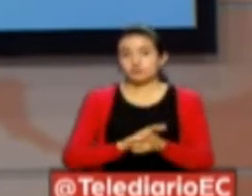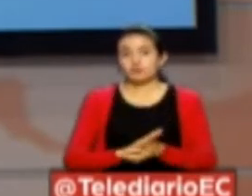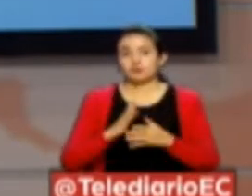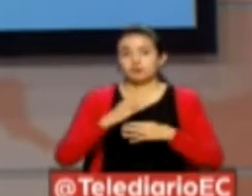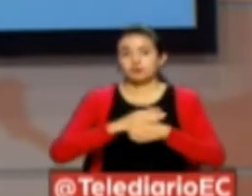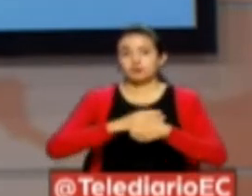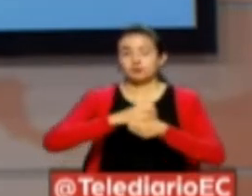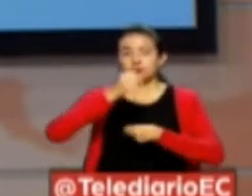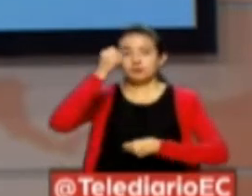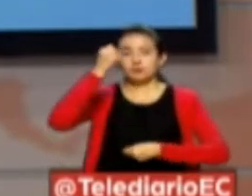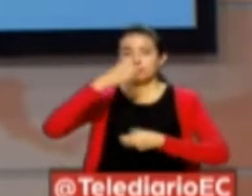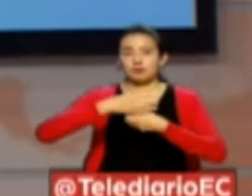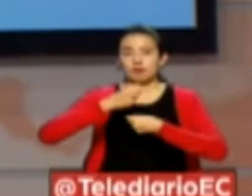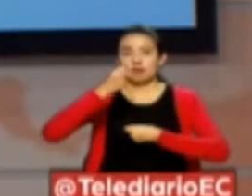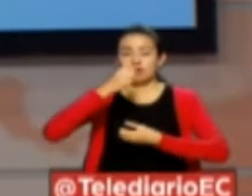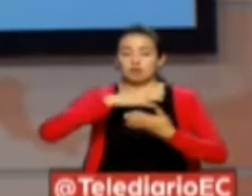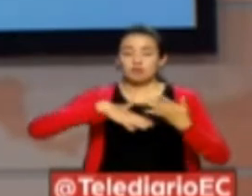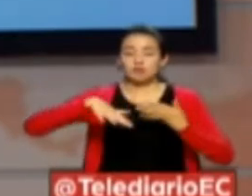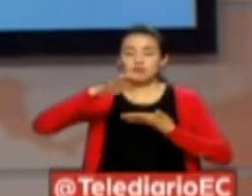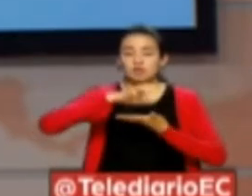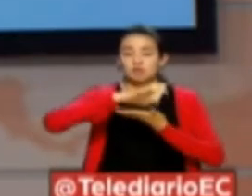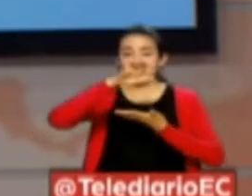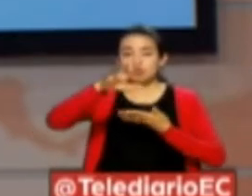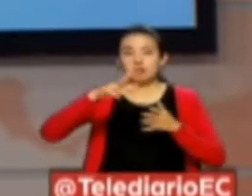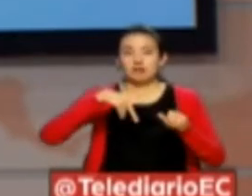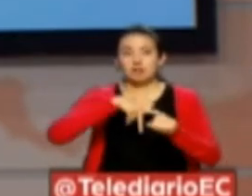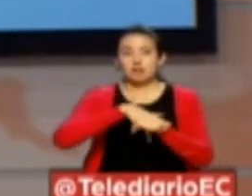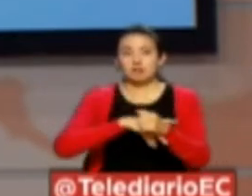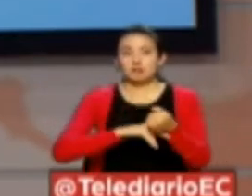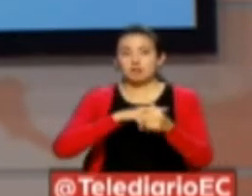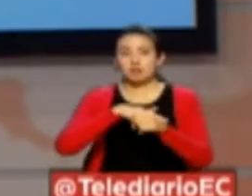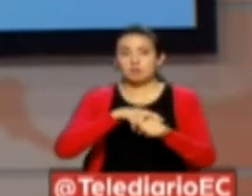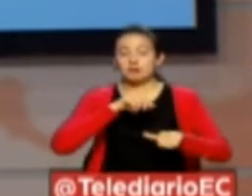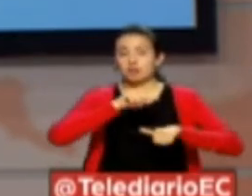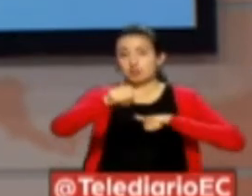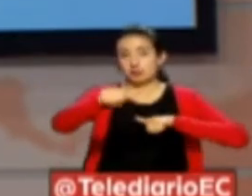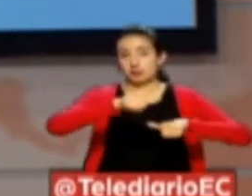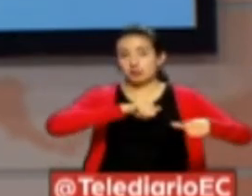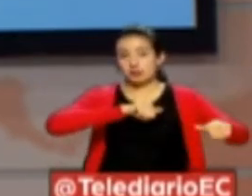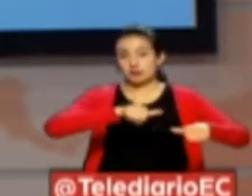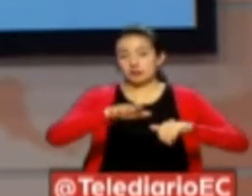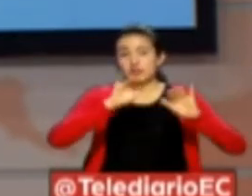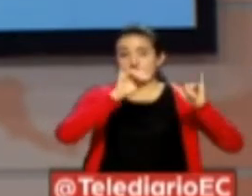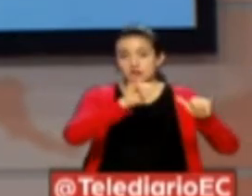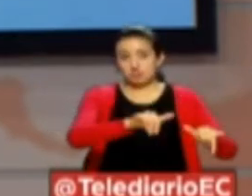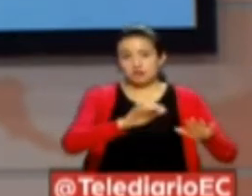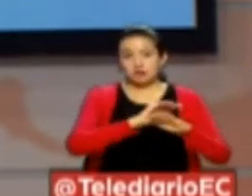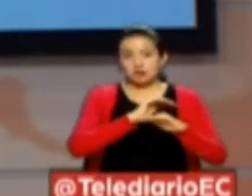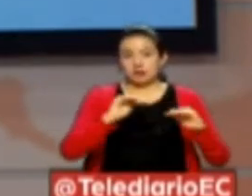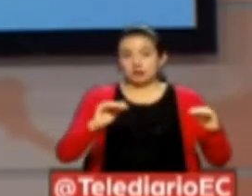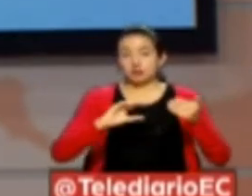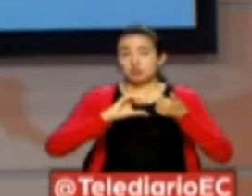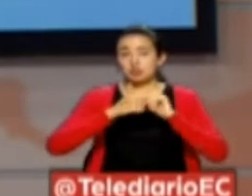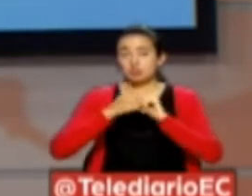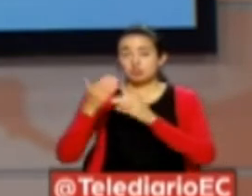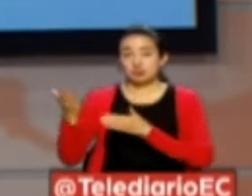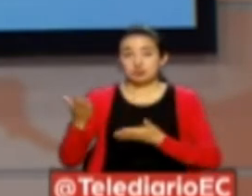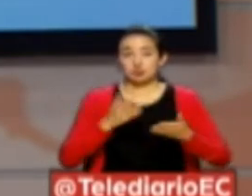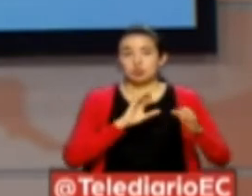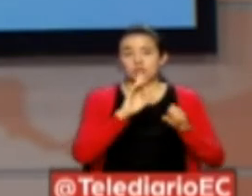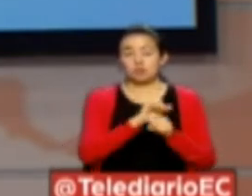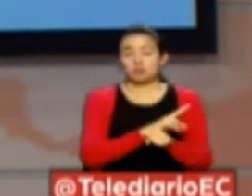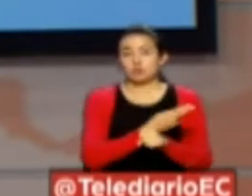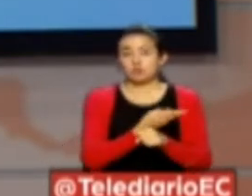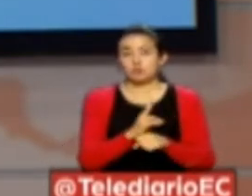federación provincial está administrando el centro de alto rendimiento pues le está dando